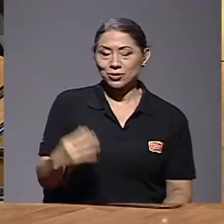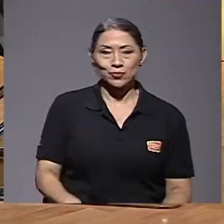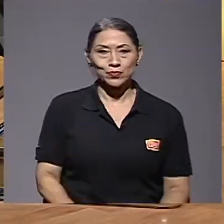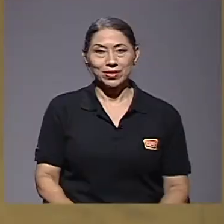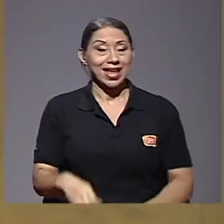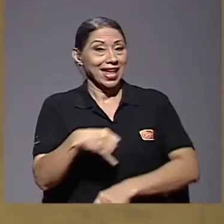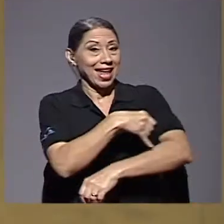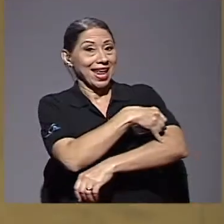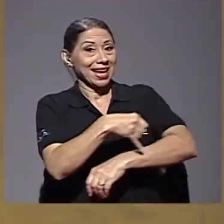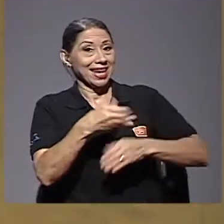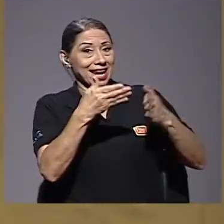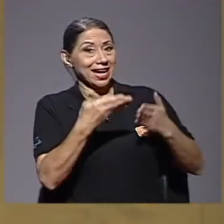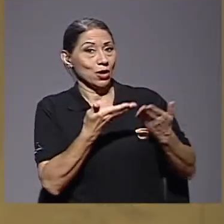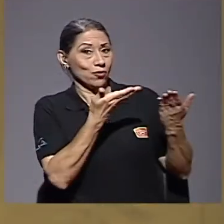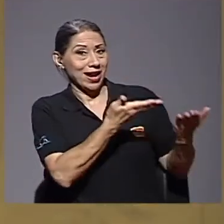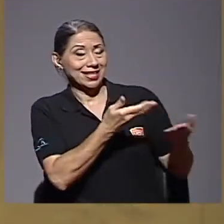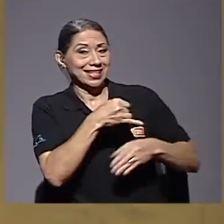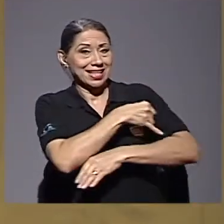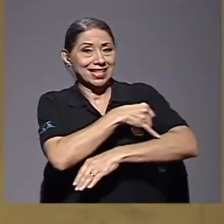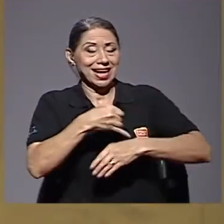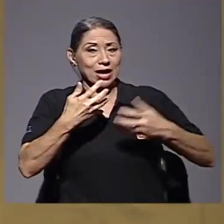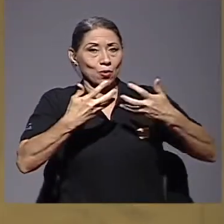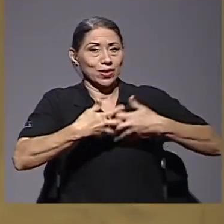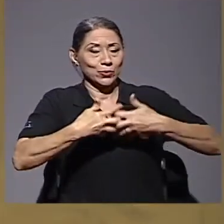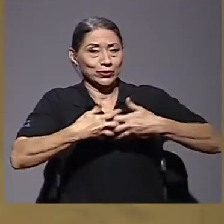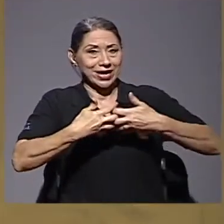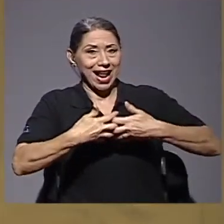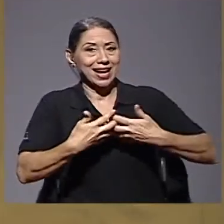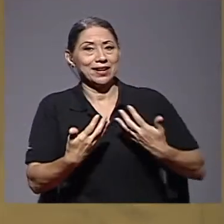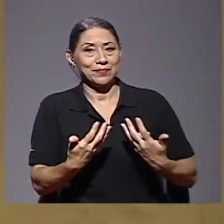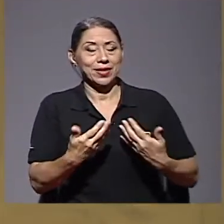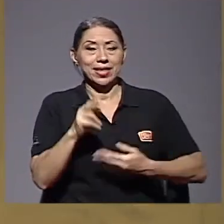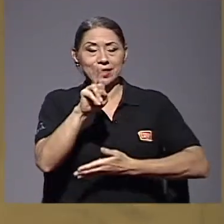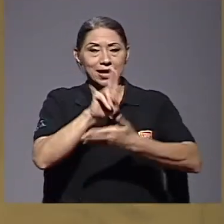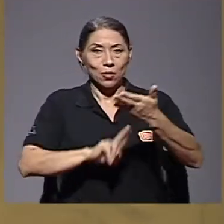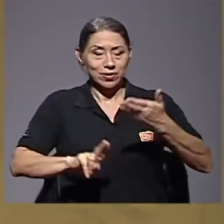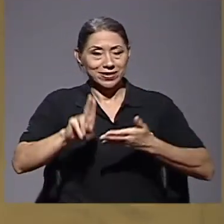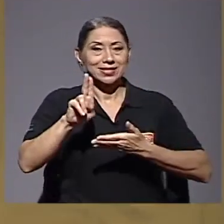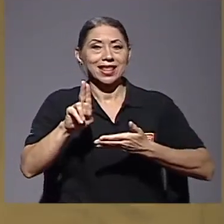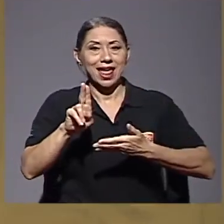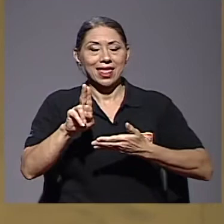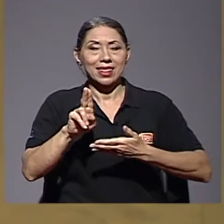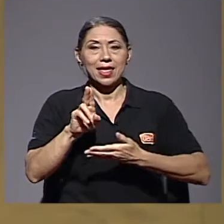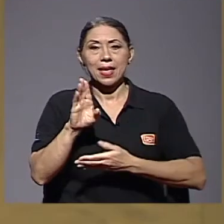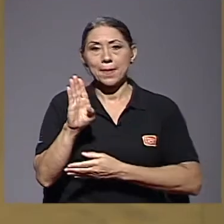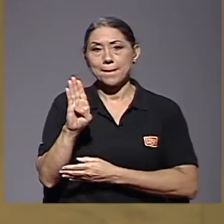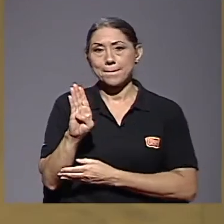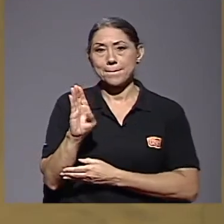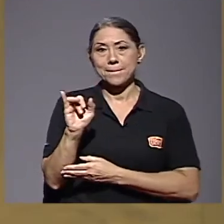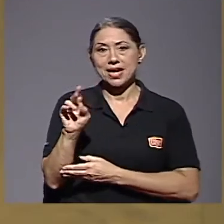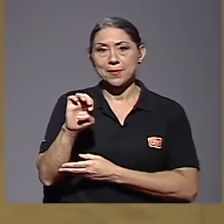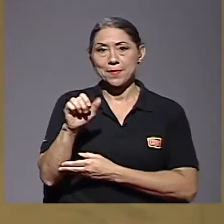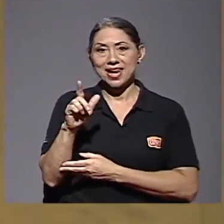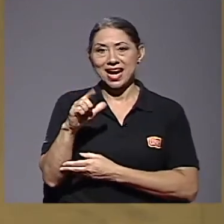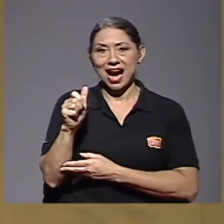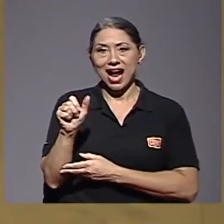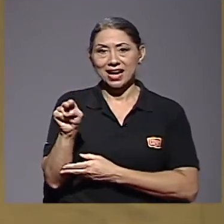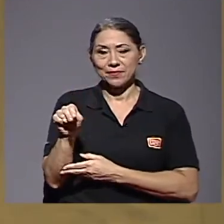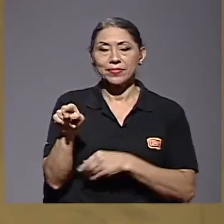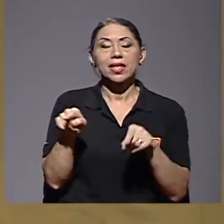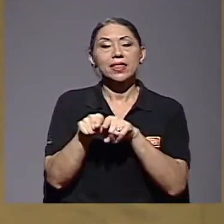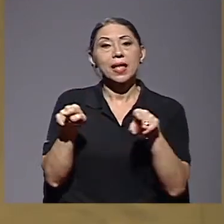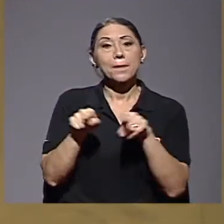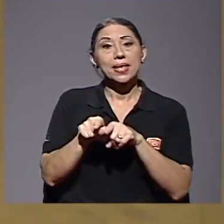Reazi es ingeniero industrial de la Universidad de Birmingham y también tiene